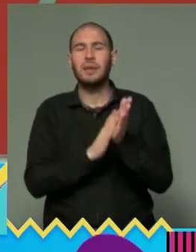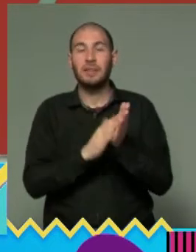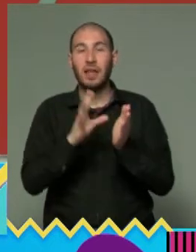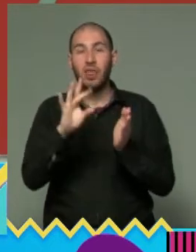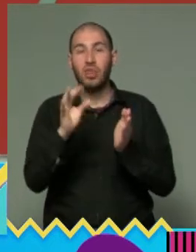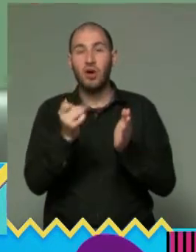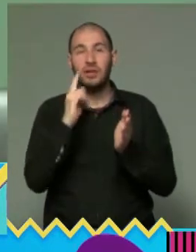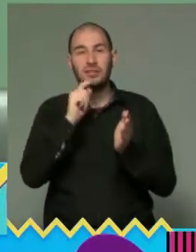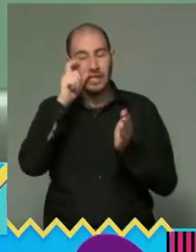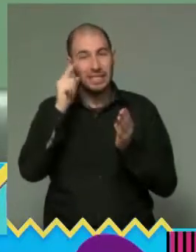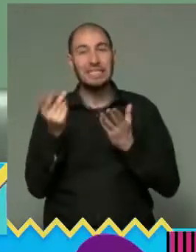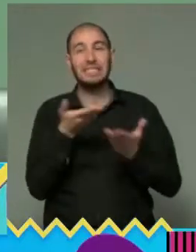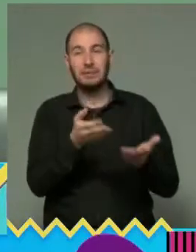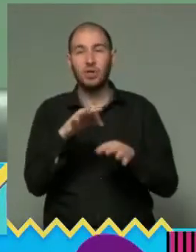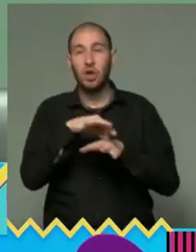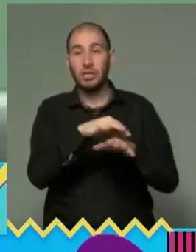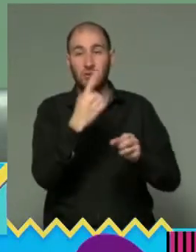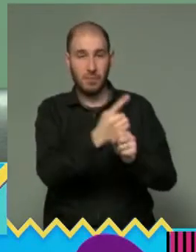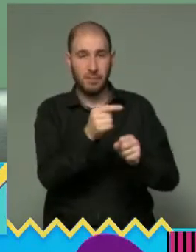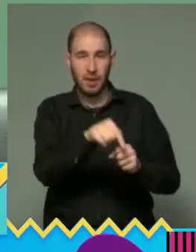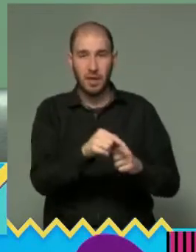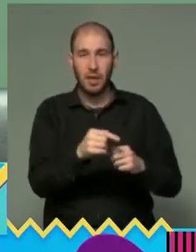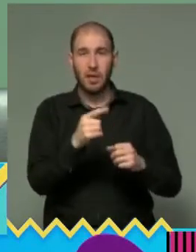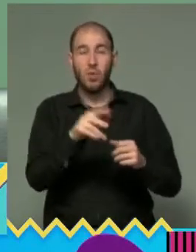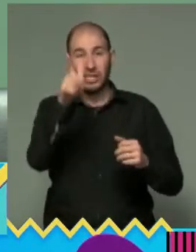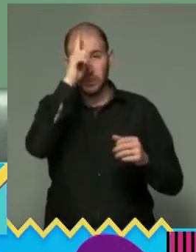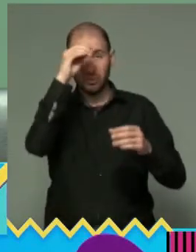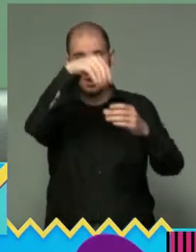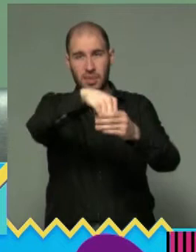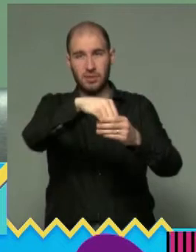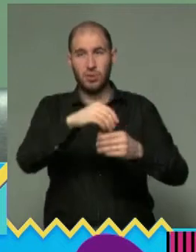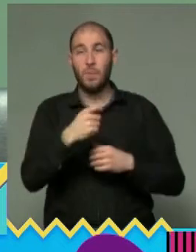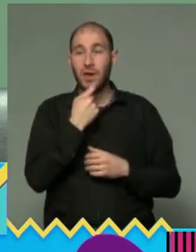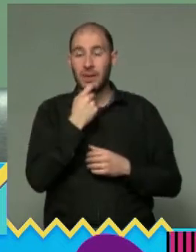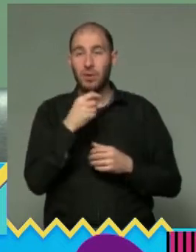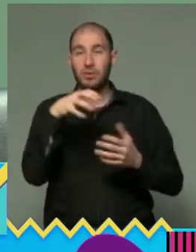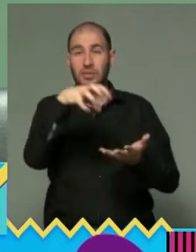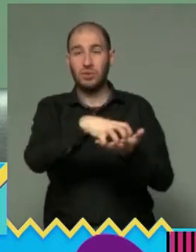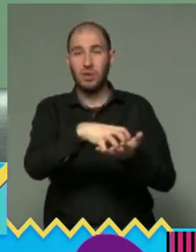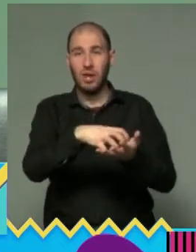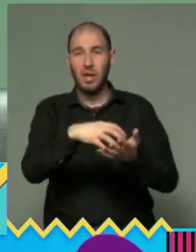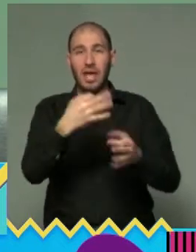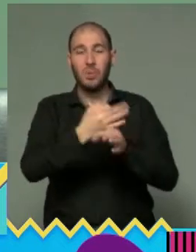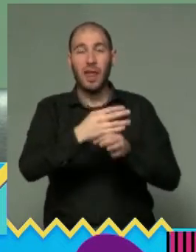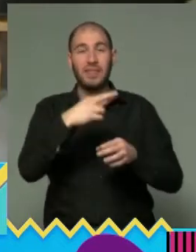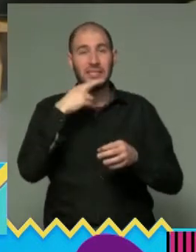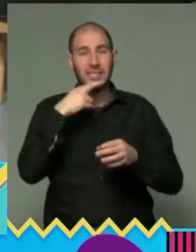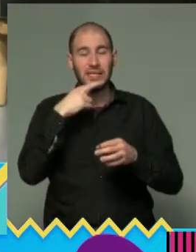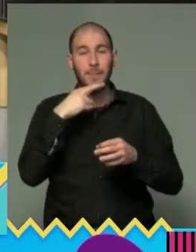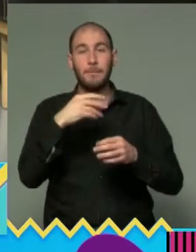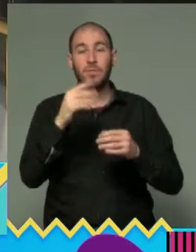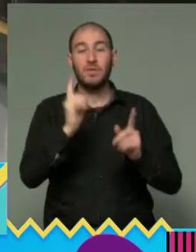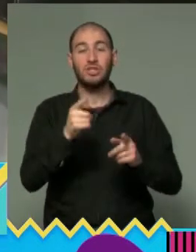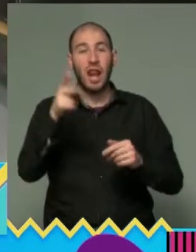DOAIT, por ejemplo, que es el servicio de orientación en primaria, funcionan las supervisiones. Por ejemplo, en una sección con 17 escuelas tenés 8